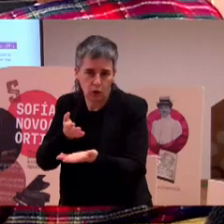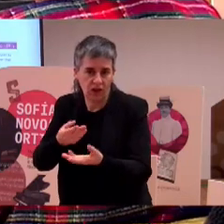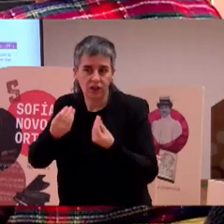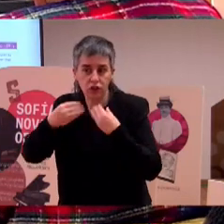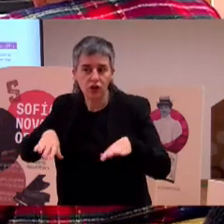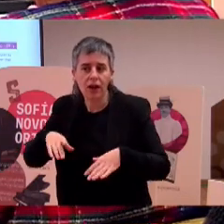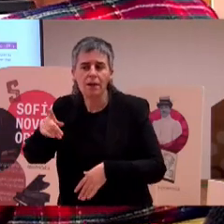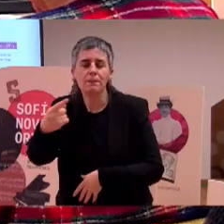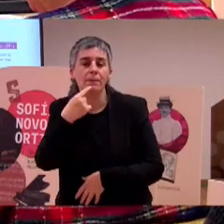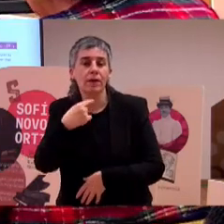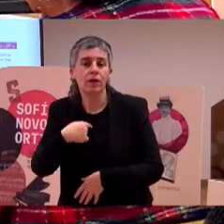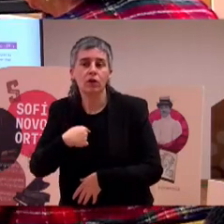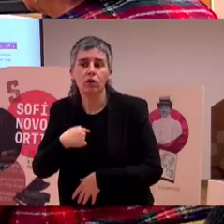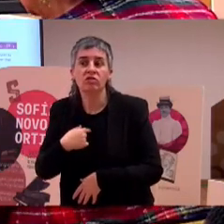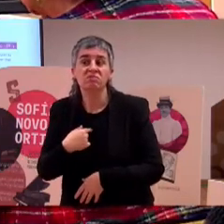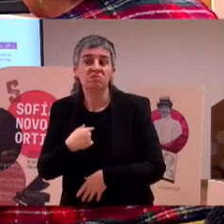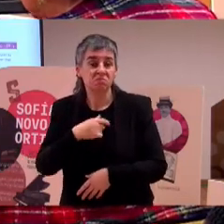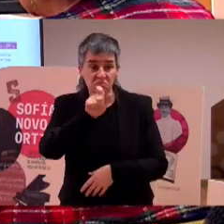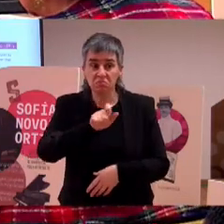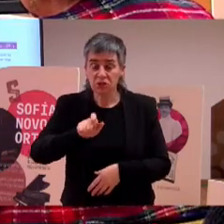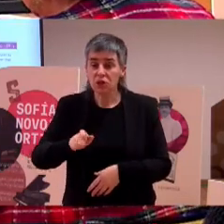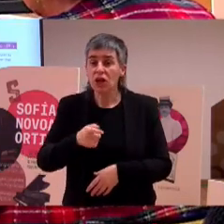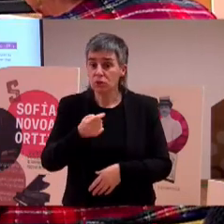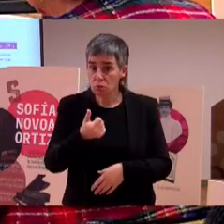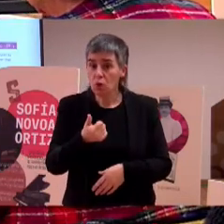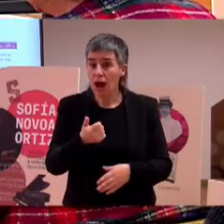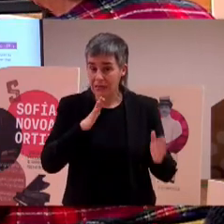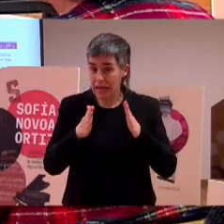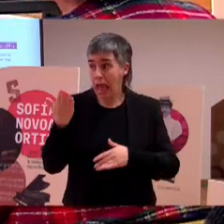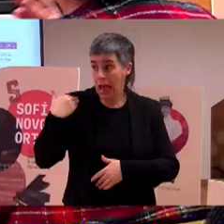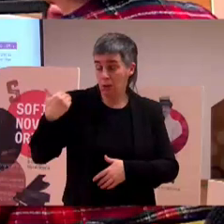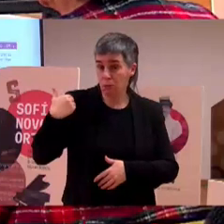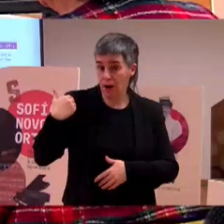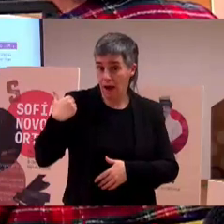y me dijo, pues, de las pocas personas que quedan de su época es